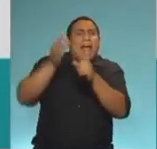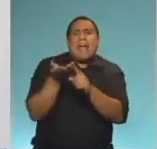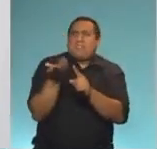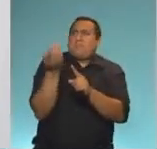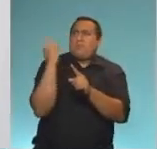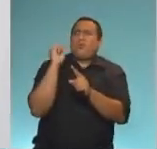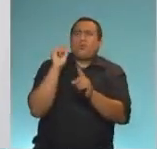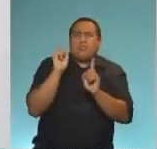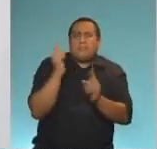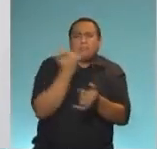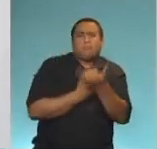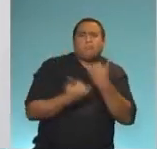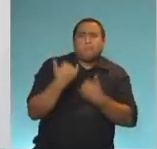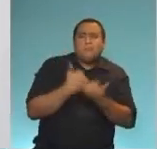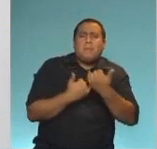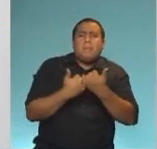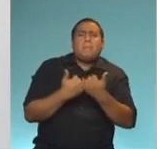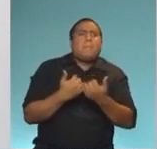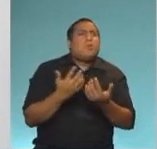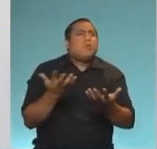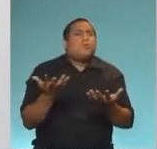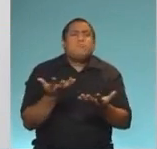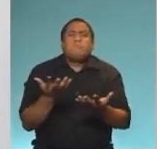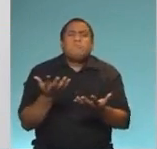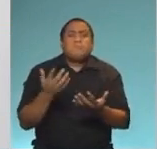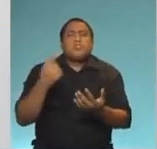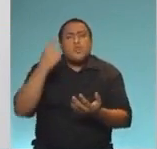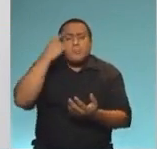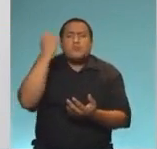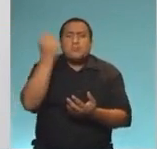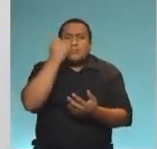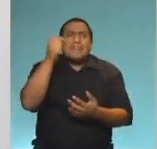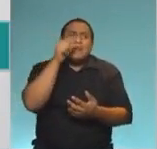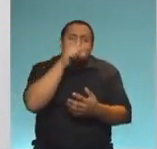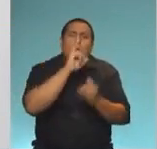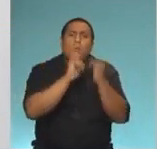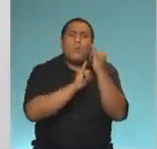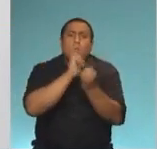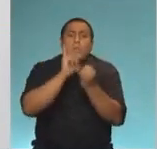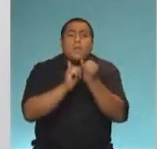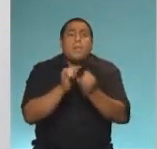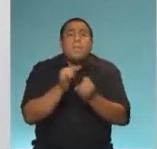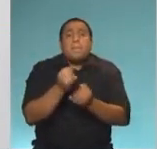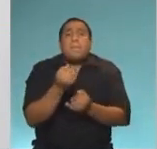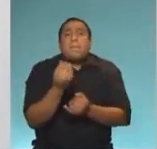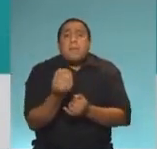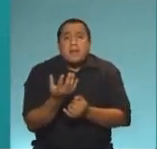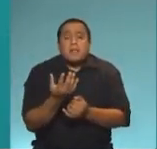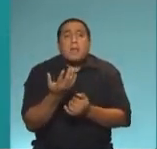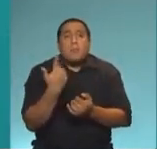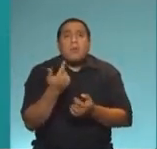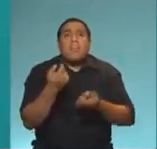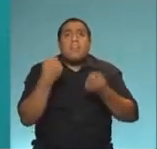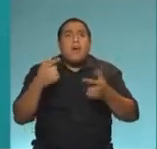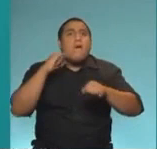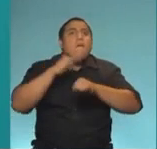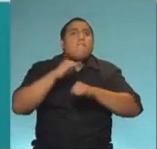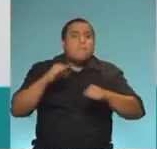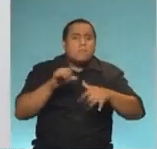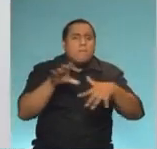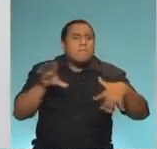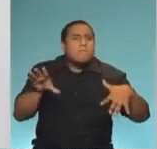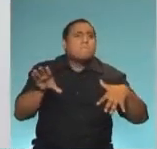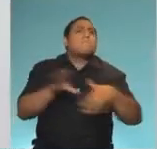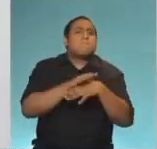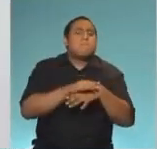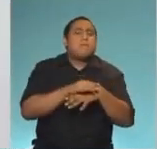pocos días también. Pero en este caso me parece importante tu palabra, Claudia, para poder llevar esta información que es